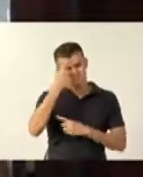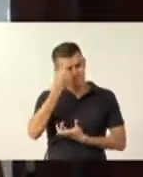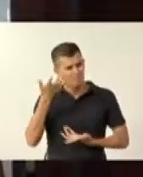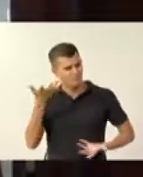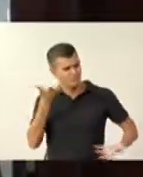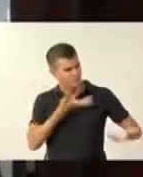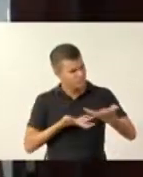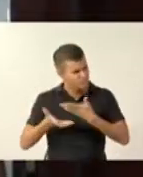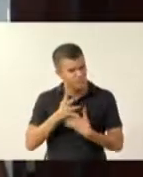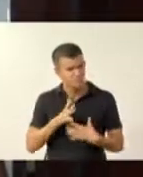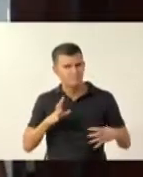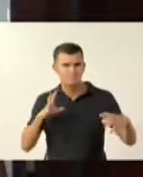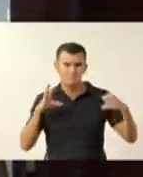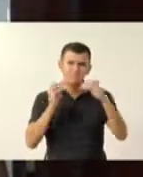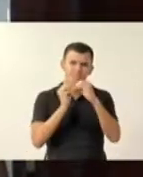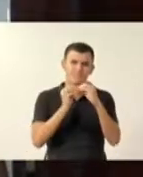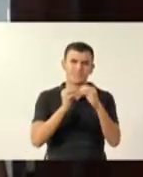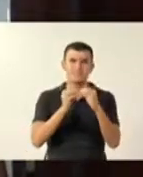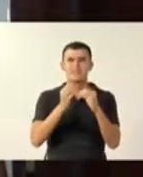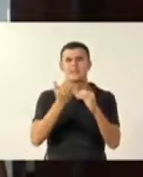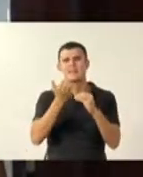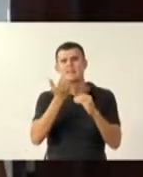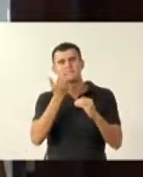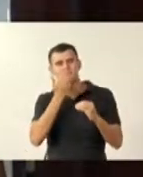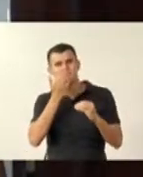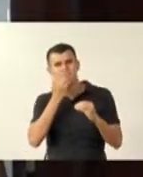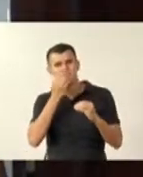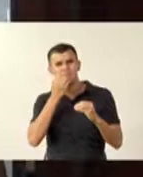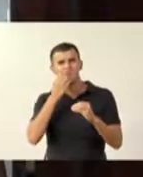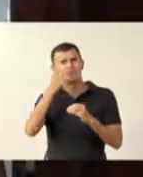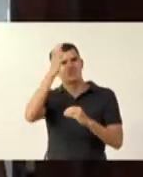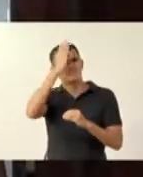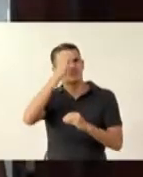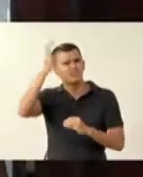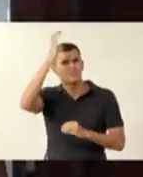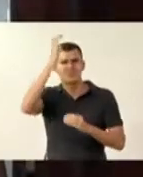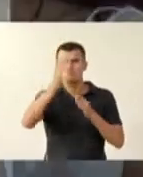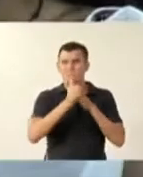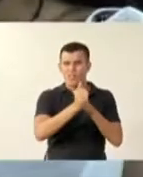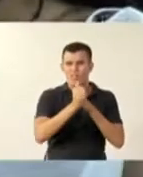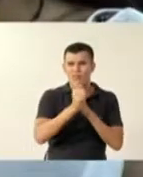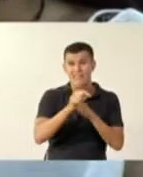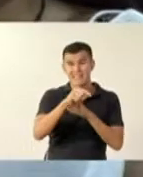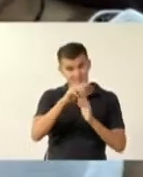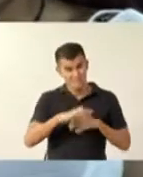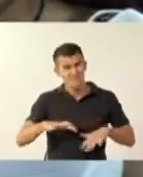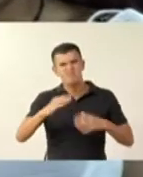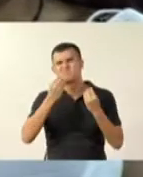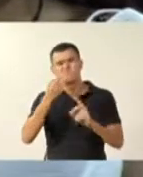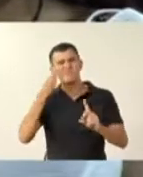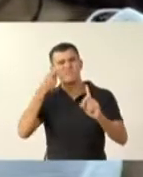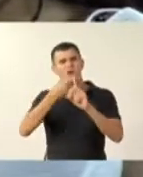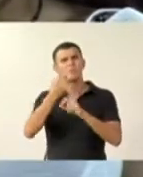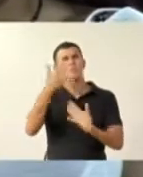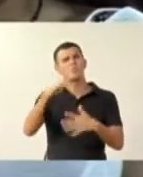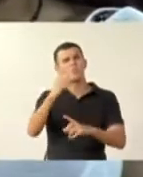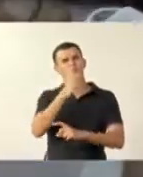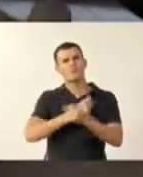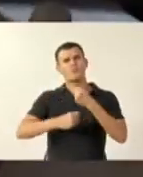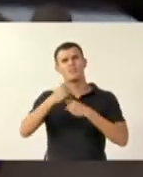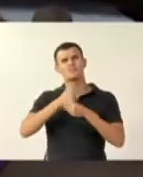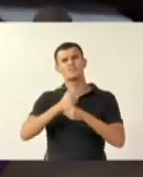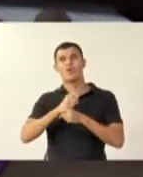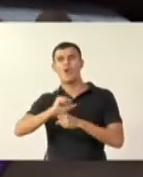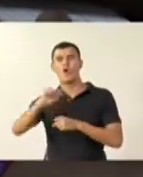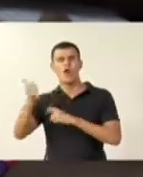fundamentos sociohistóricos en términos de los fundamentos teórico-metodológicos. Este espacio se creó alrededor de hace un año por